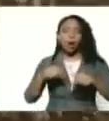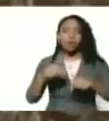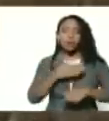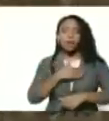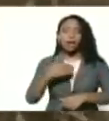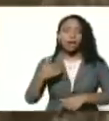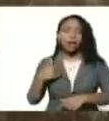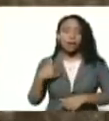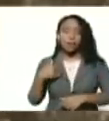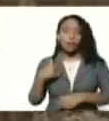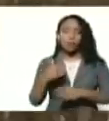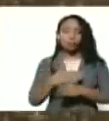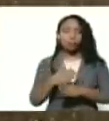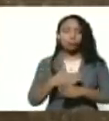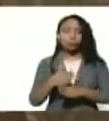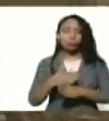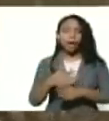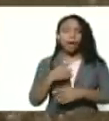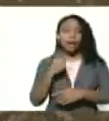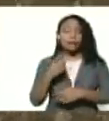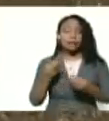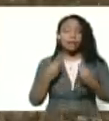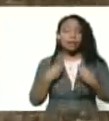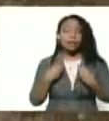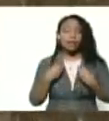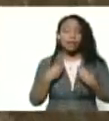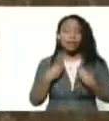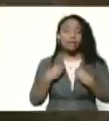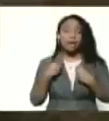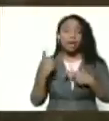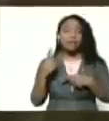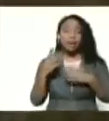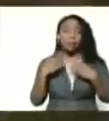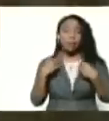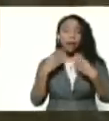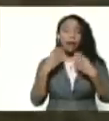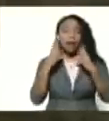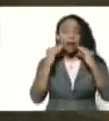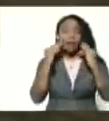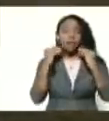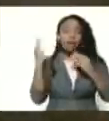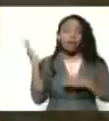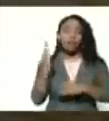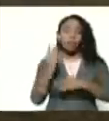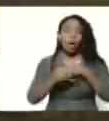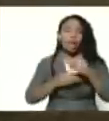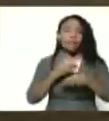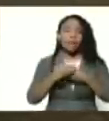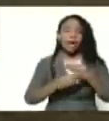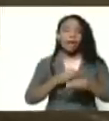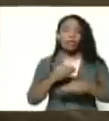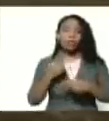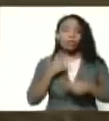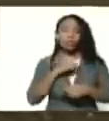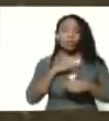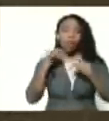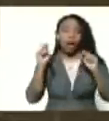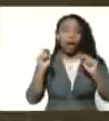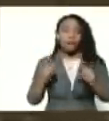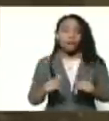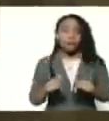queremos compartir esa vivencia, esa experiencia que venimos realizando. Aquí